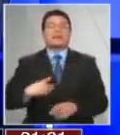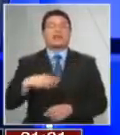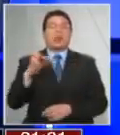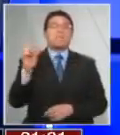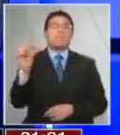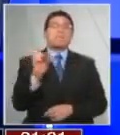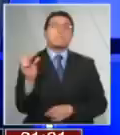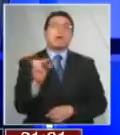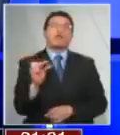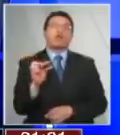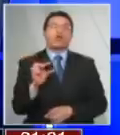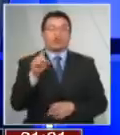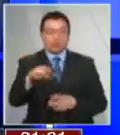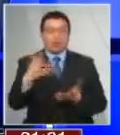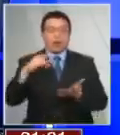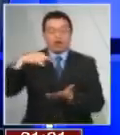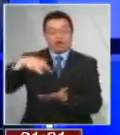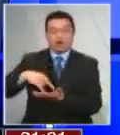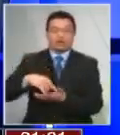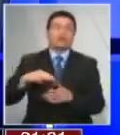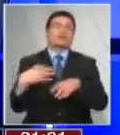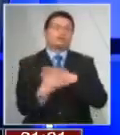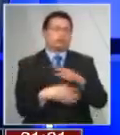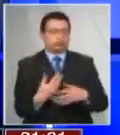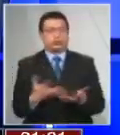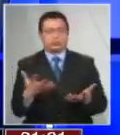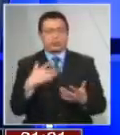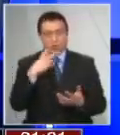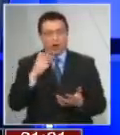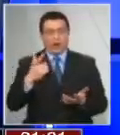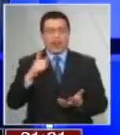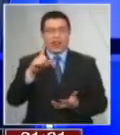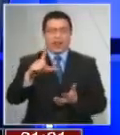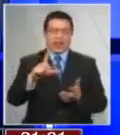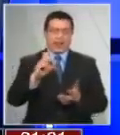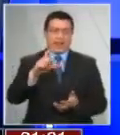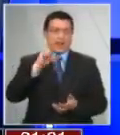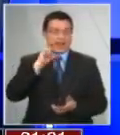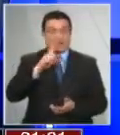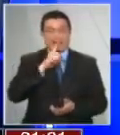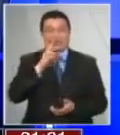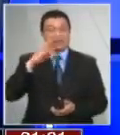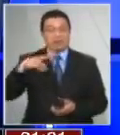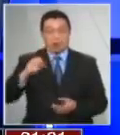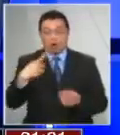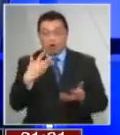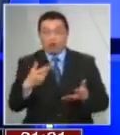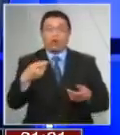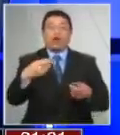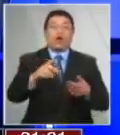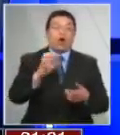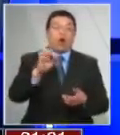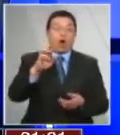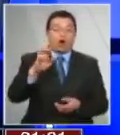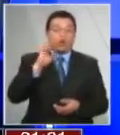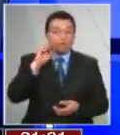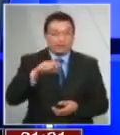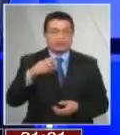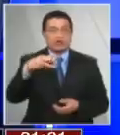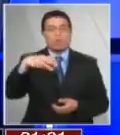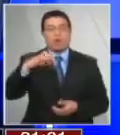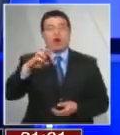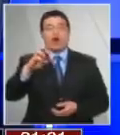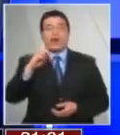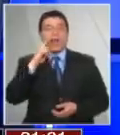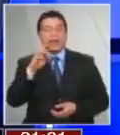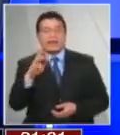un congreso plagado de escándalos. ¿Qué legitimidad tendría un presidente elegido por Moreira, Rossi, Orpiz o Von Baer?